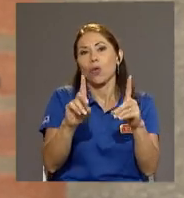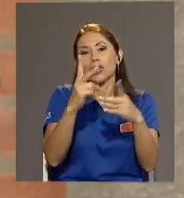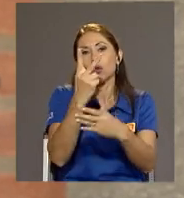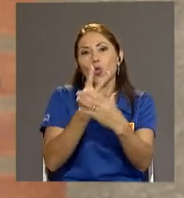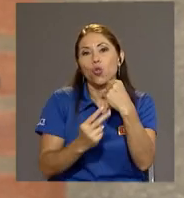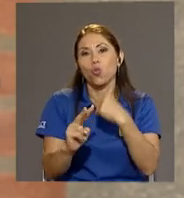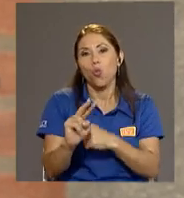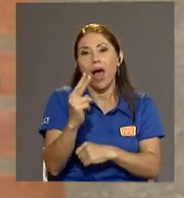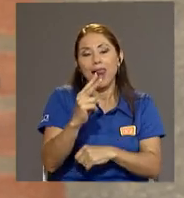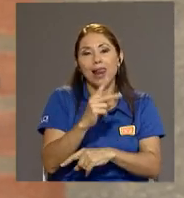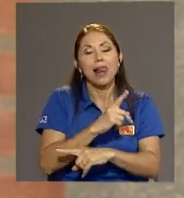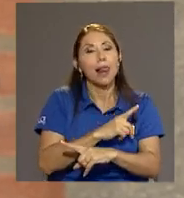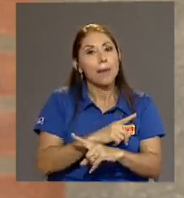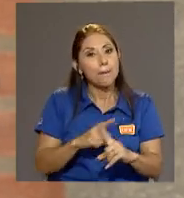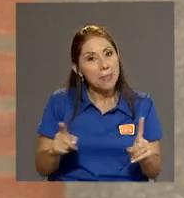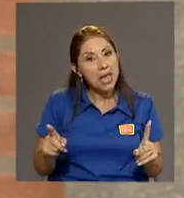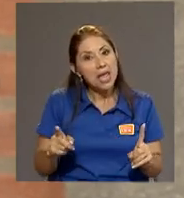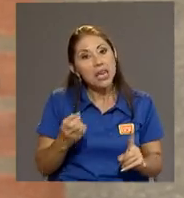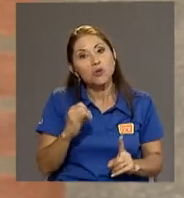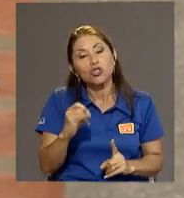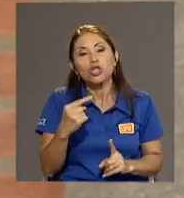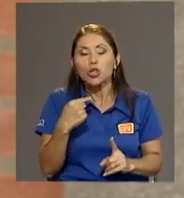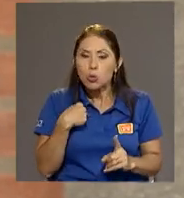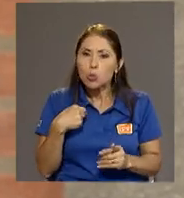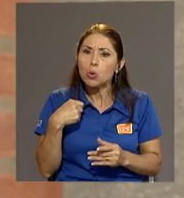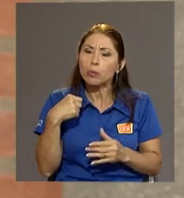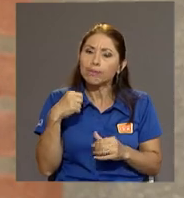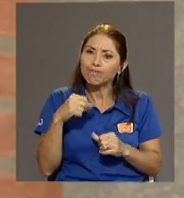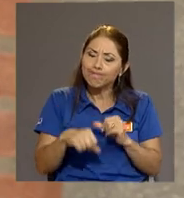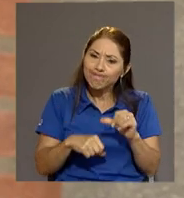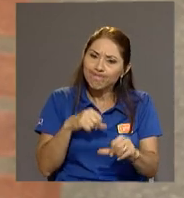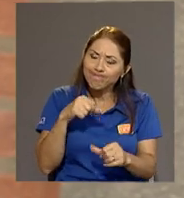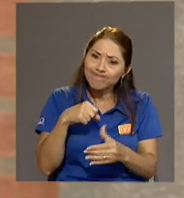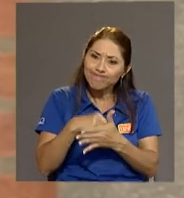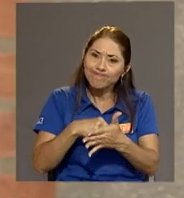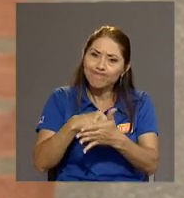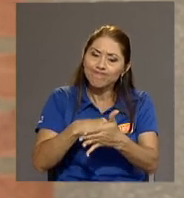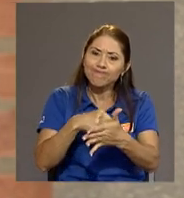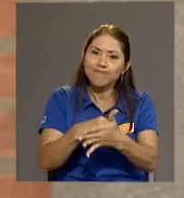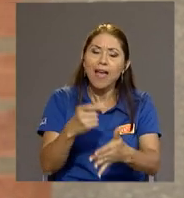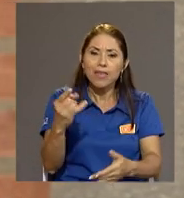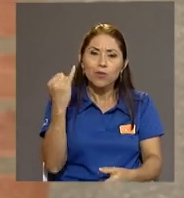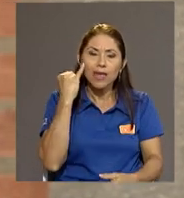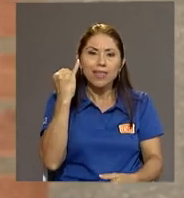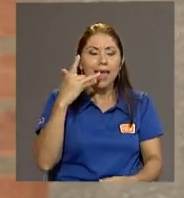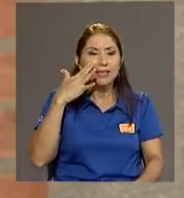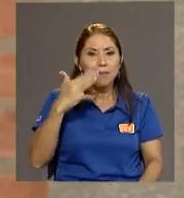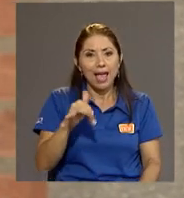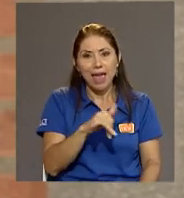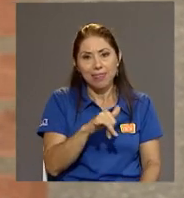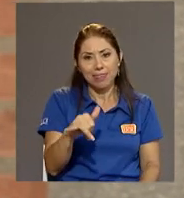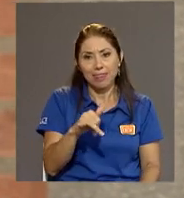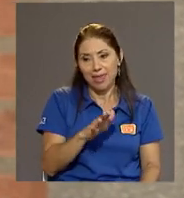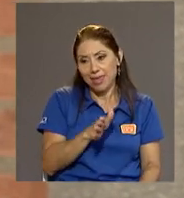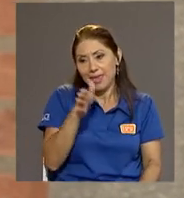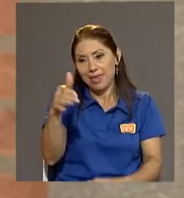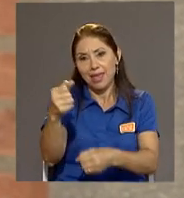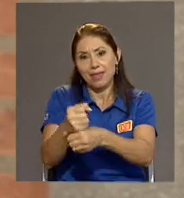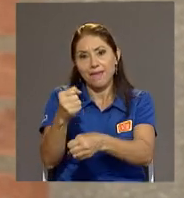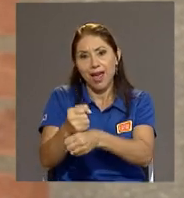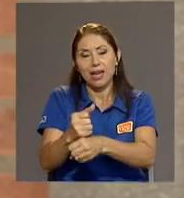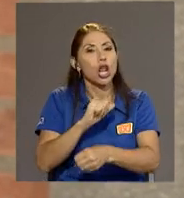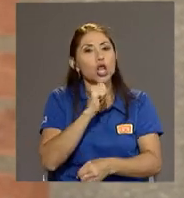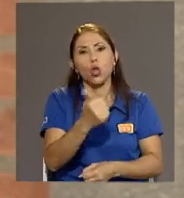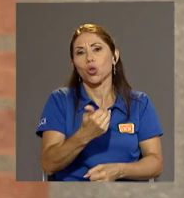le rasca y le rasca, hay una idea de alguna manera semejante. No tiene todo el diseño